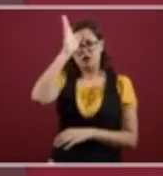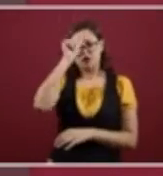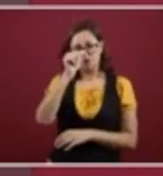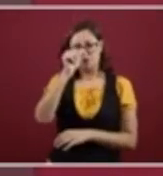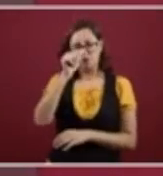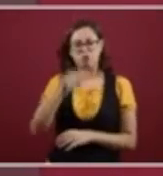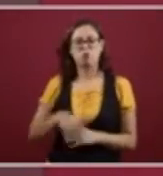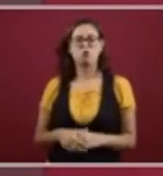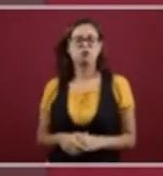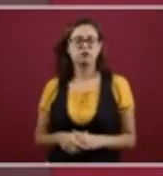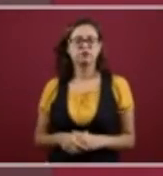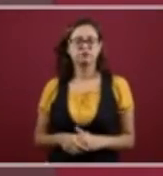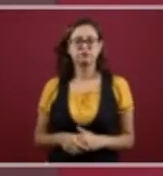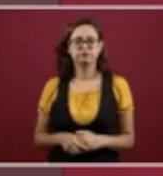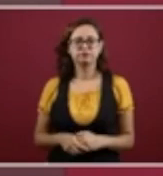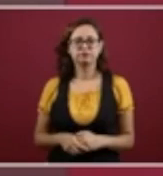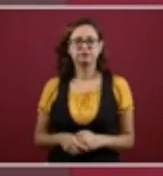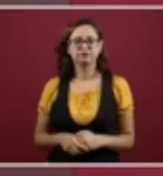sin